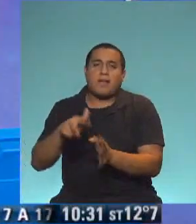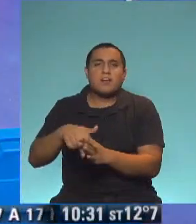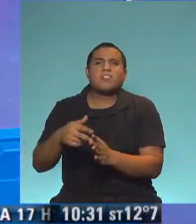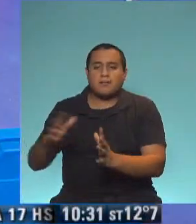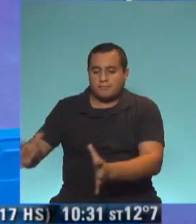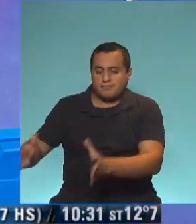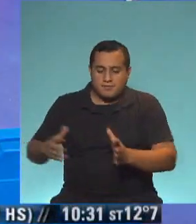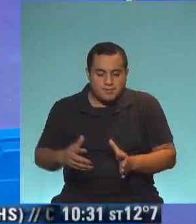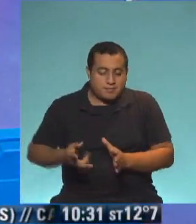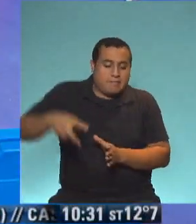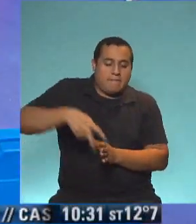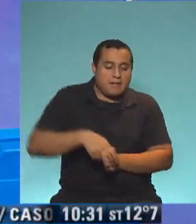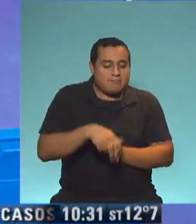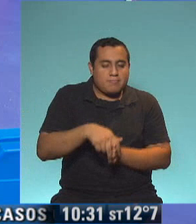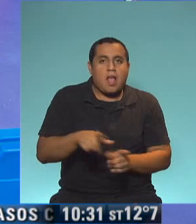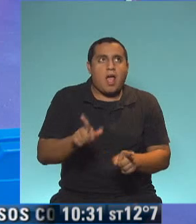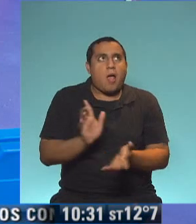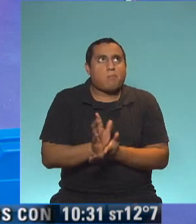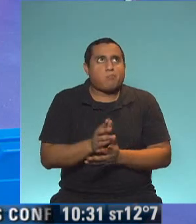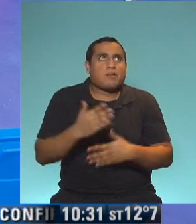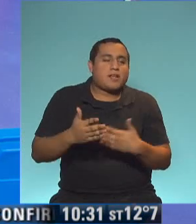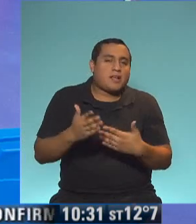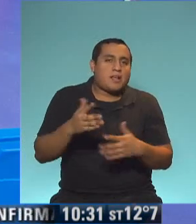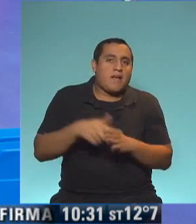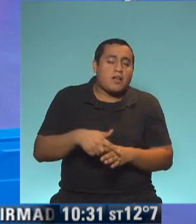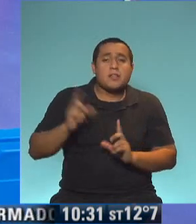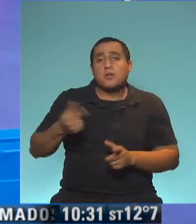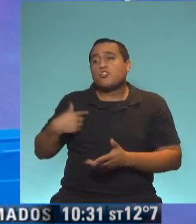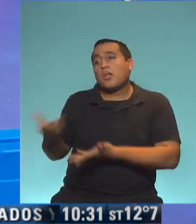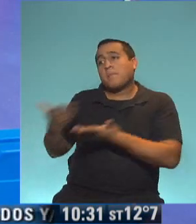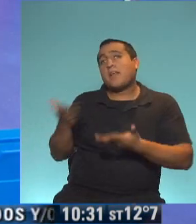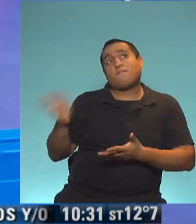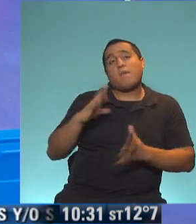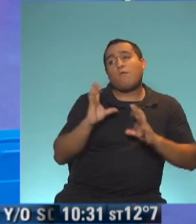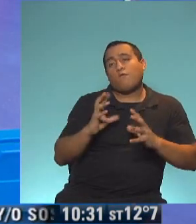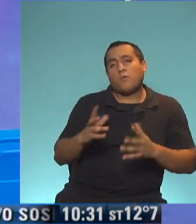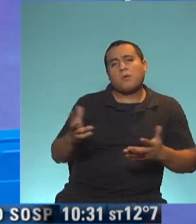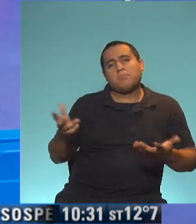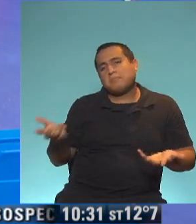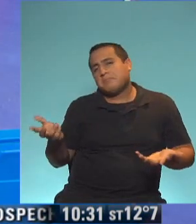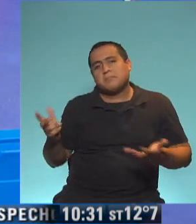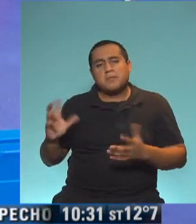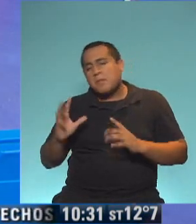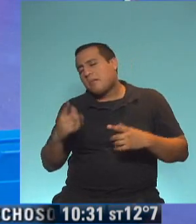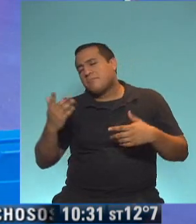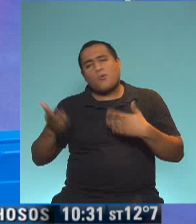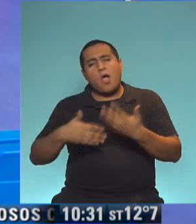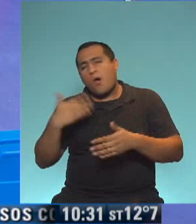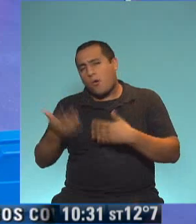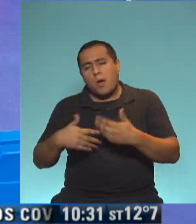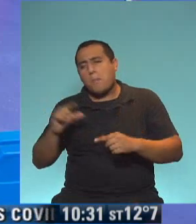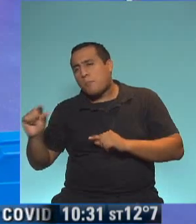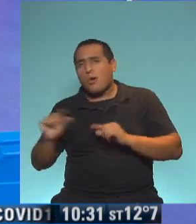poco jugar con muñecas, roperos. Un poco de pelota. Las invitaba a jugar a la pelota también. Otra vez a la pelota. Claro, un